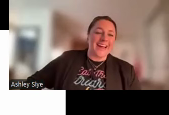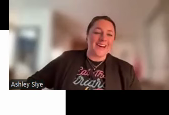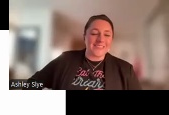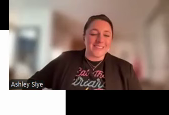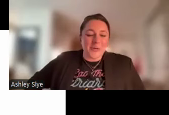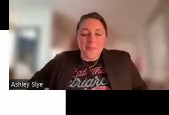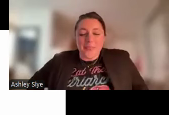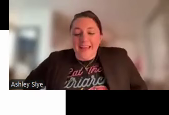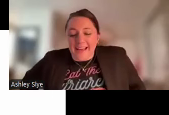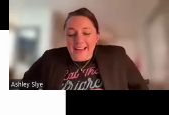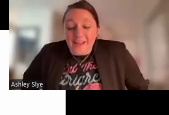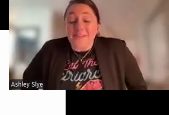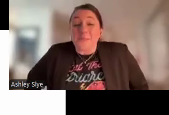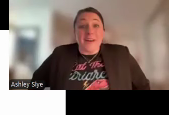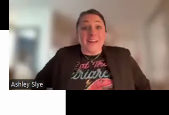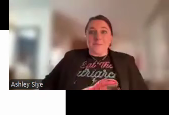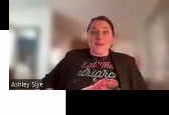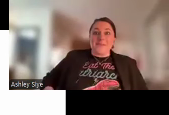siempre pasa.